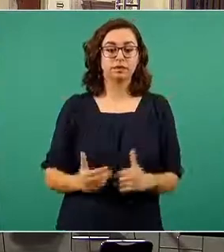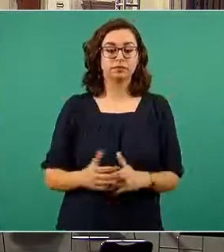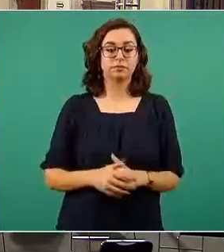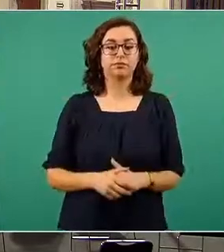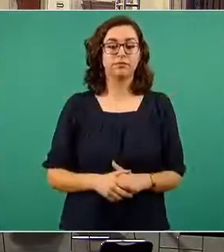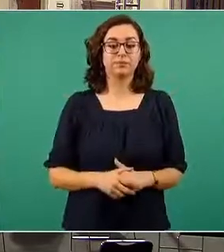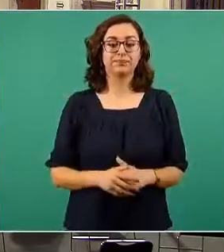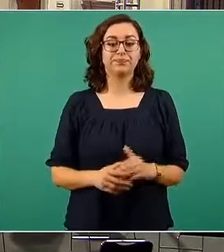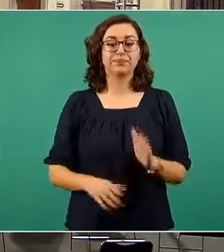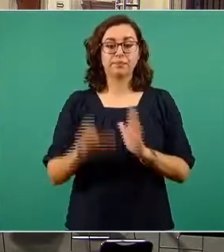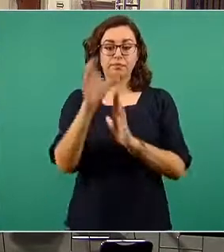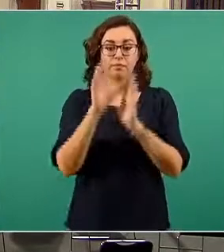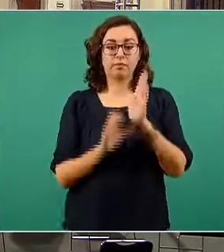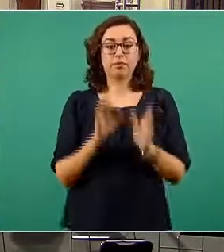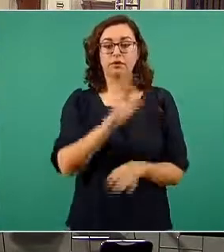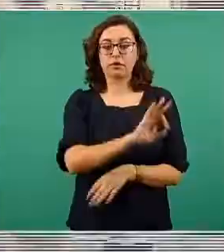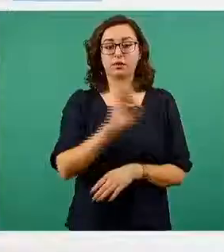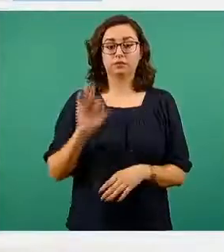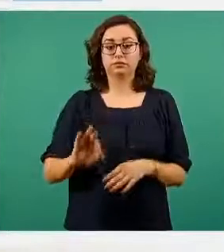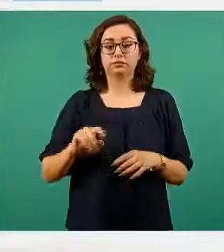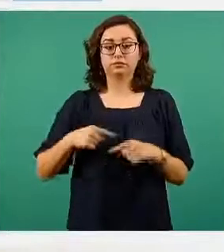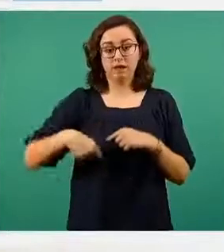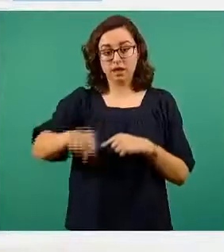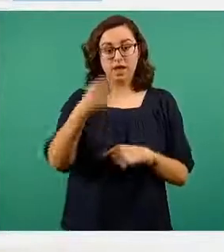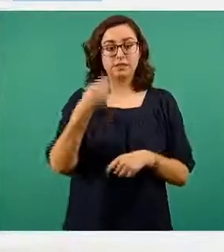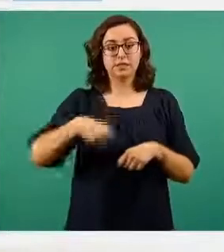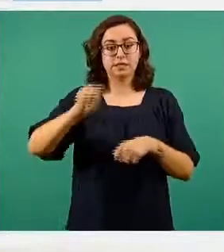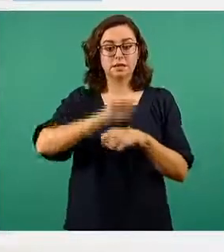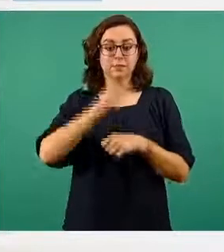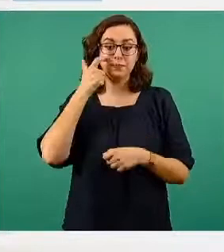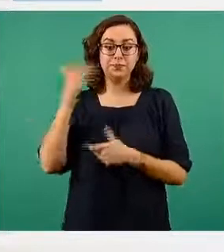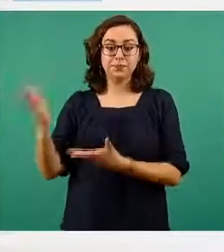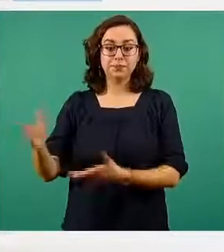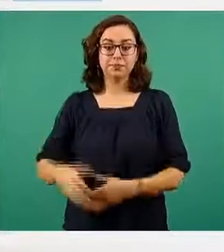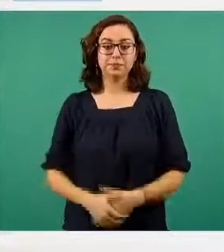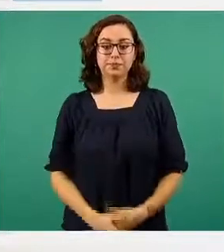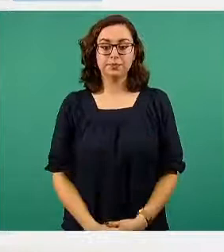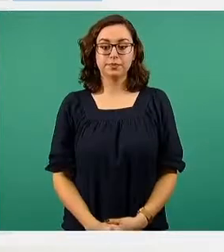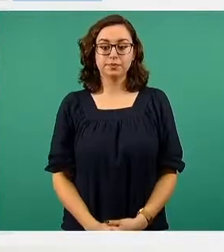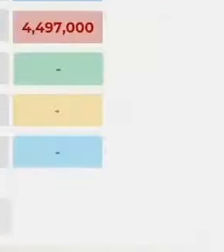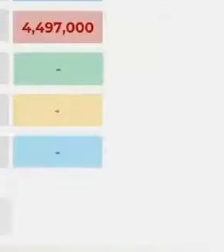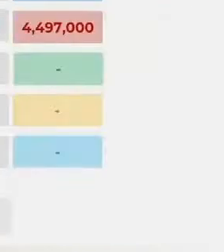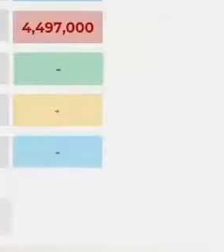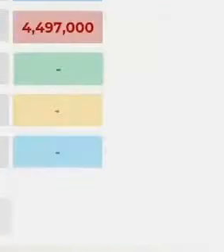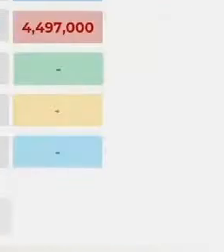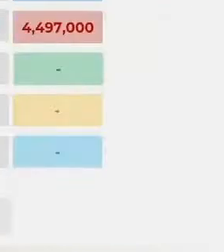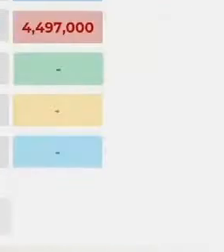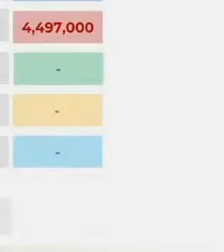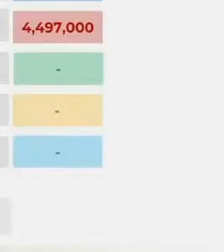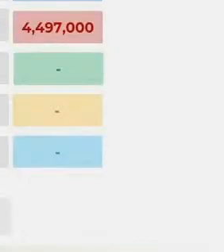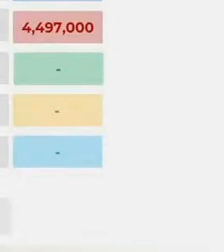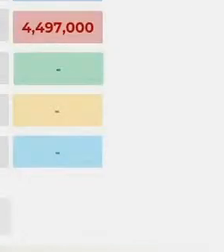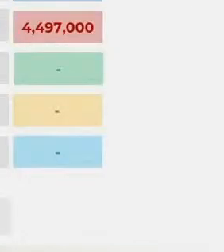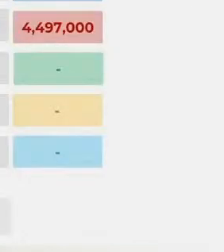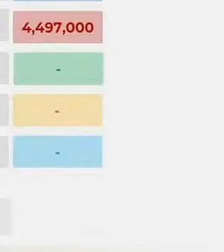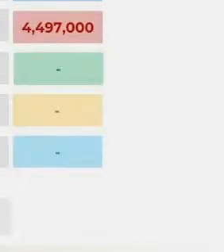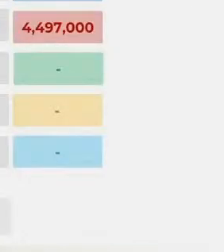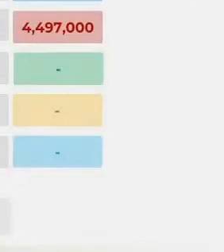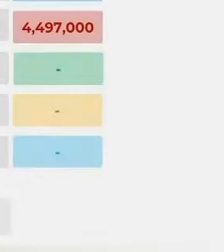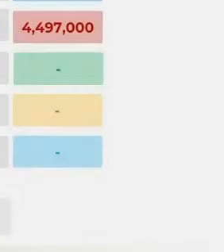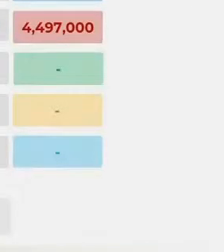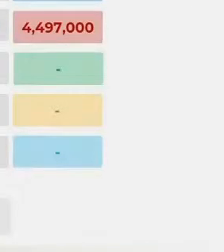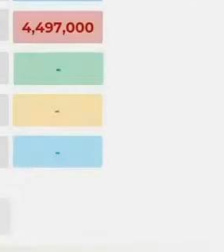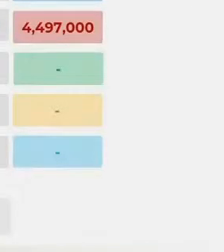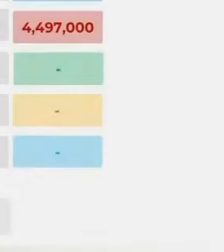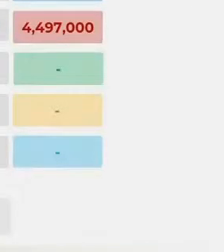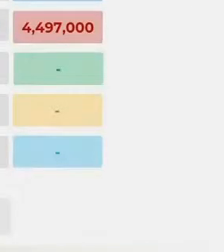la calendarización que llevamos en esta semana, y en todo caso pues podemos destacar que todavía